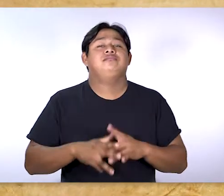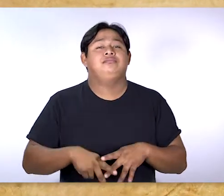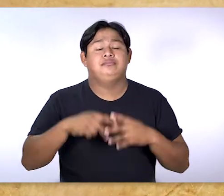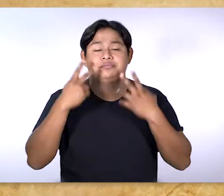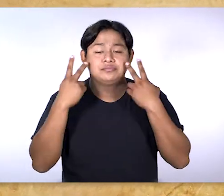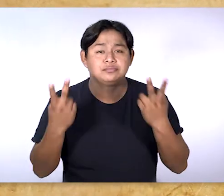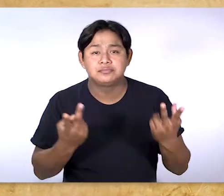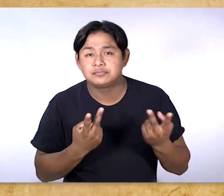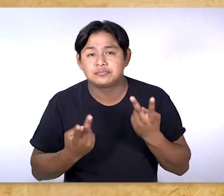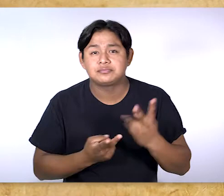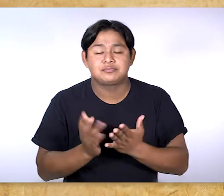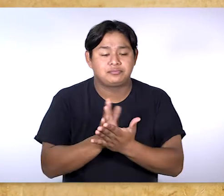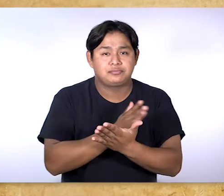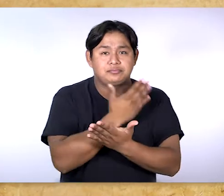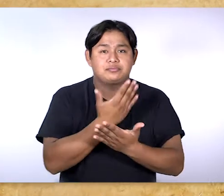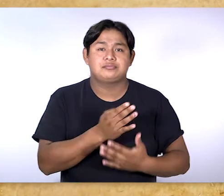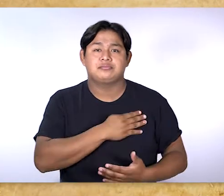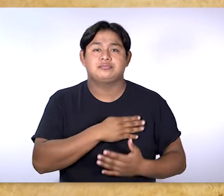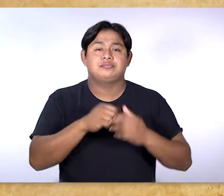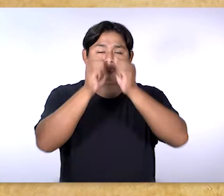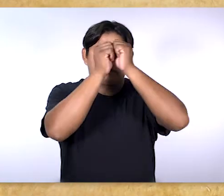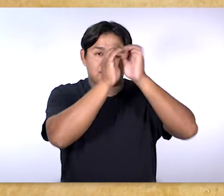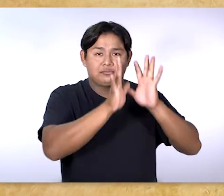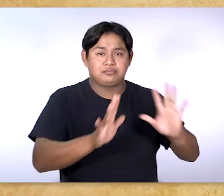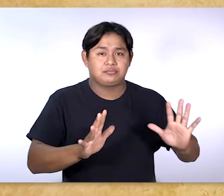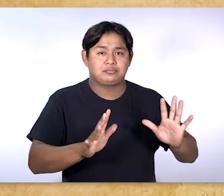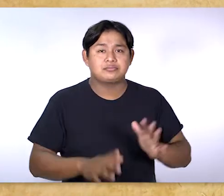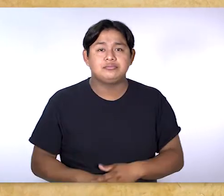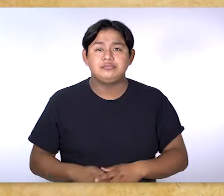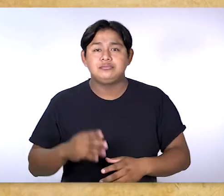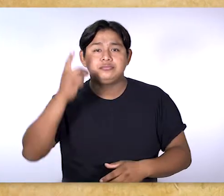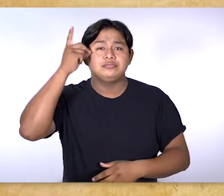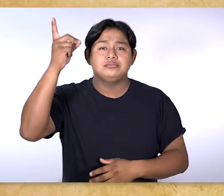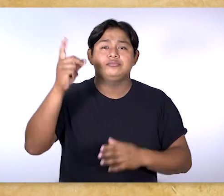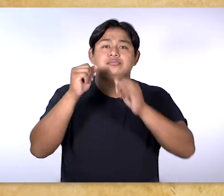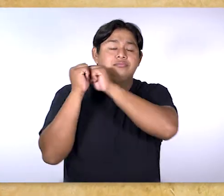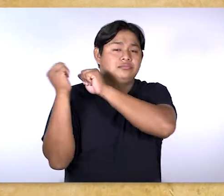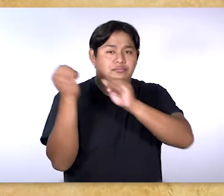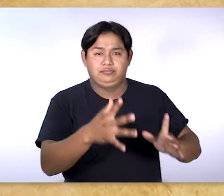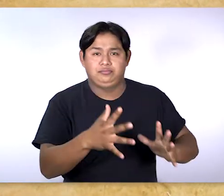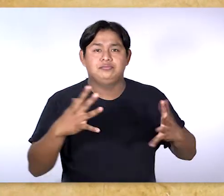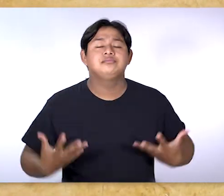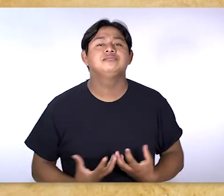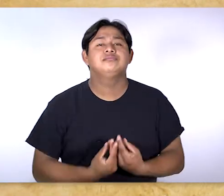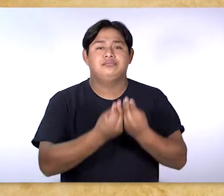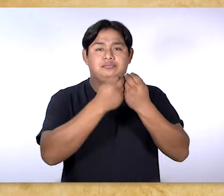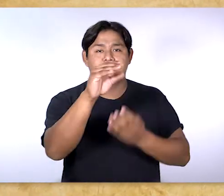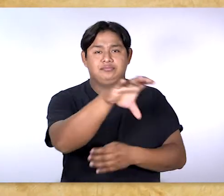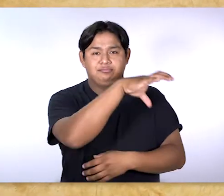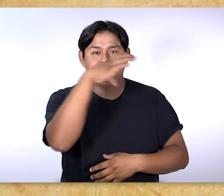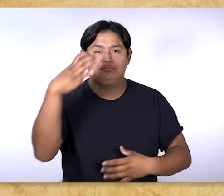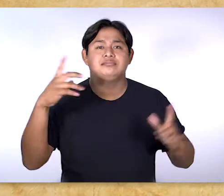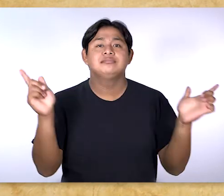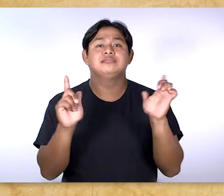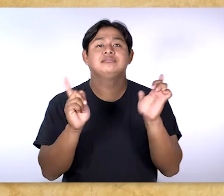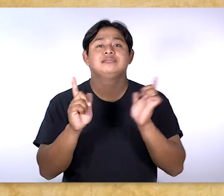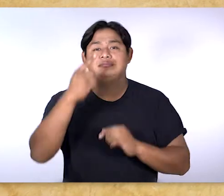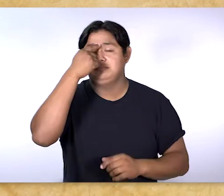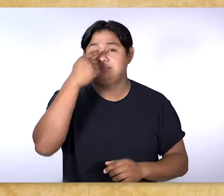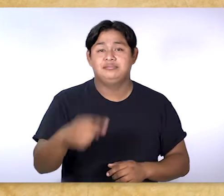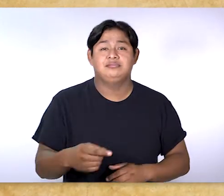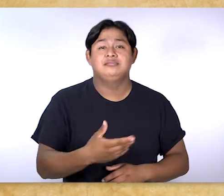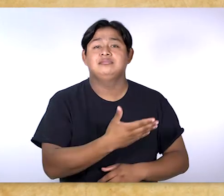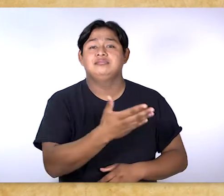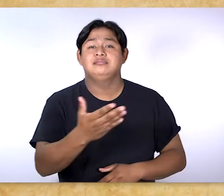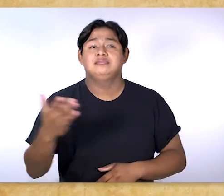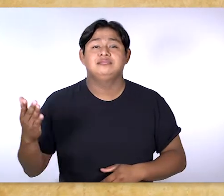Padre, reciban el reino que está preparado para ustedes desde que Dios hizo el mundo. Pues tuve hambre y